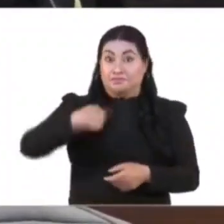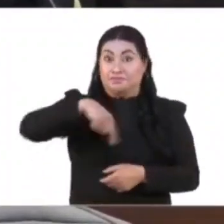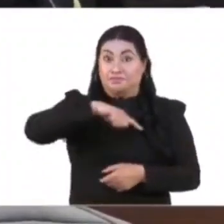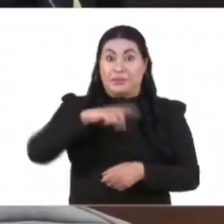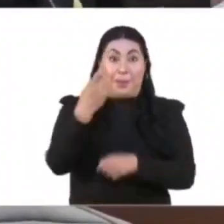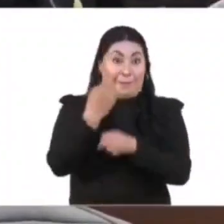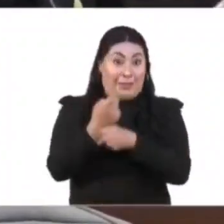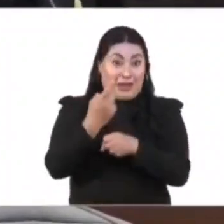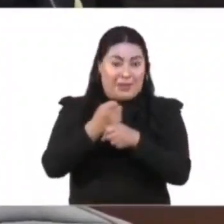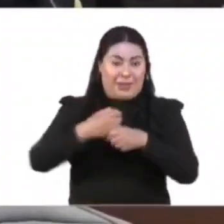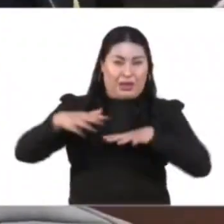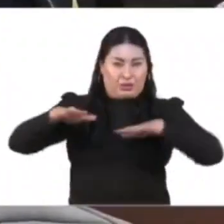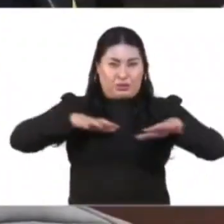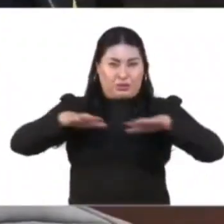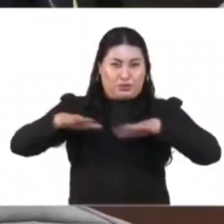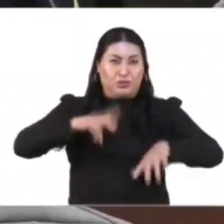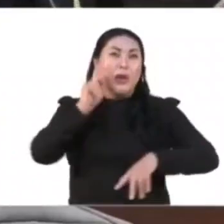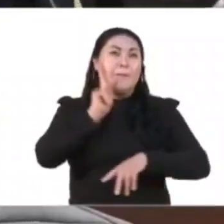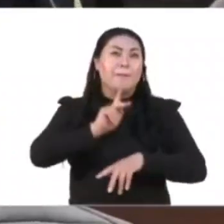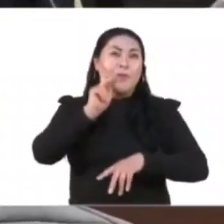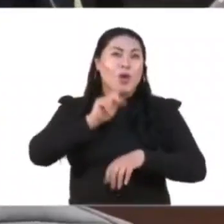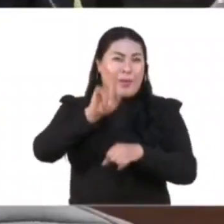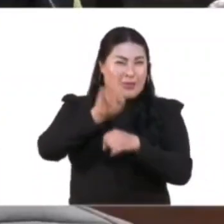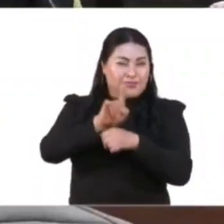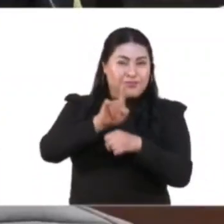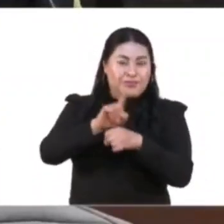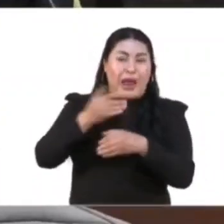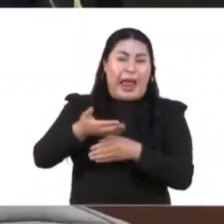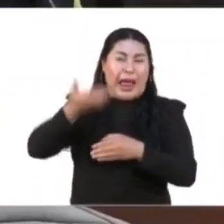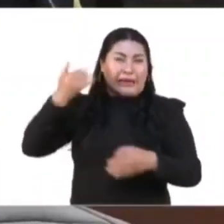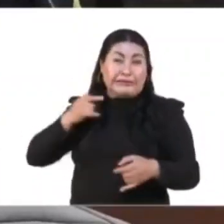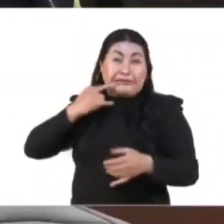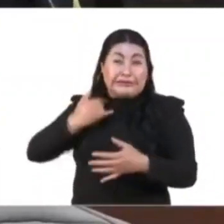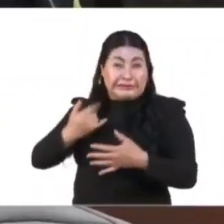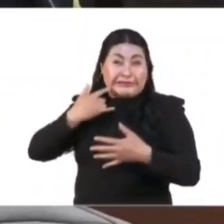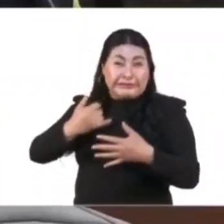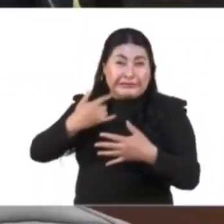simulacro, tomando precisamente todo el esfuerzo que se ha estado venido realizando,